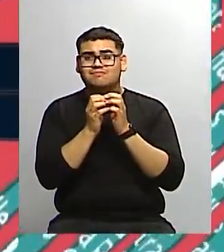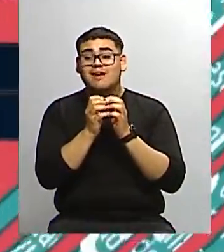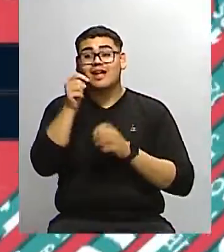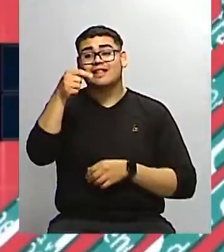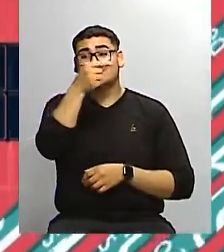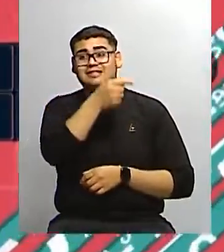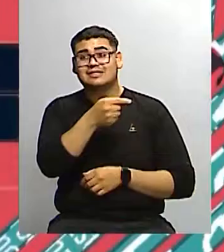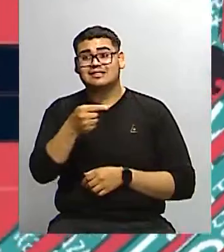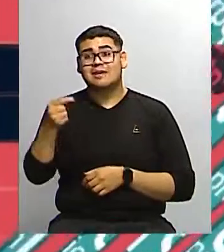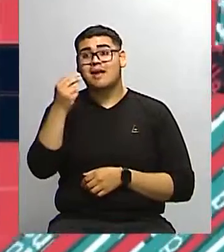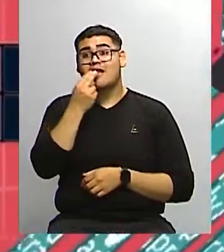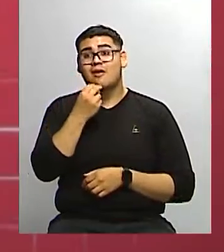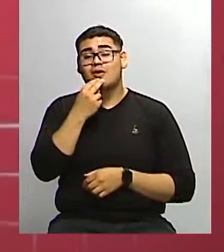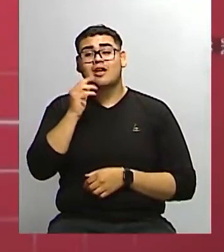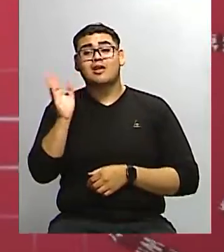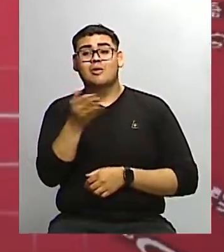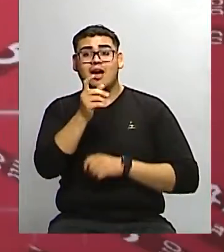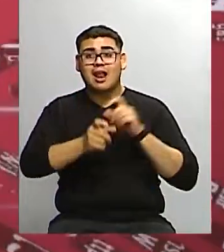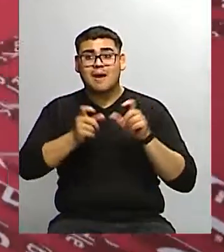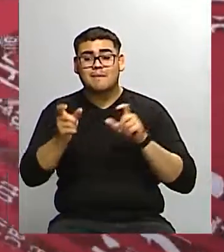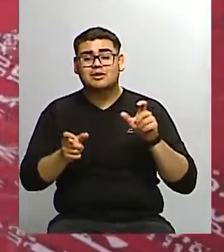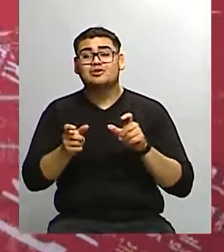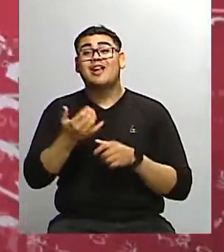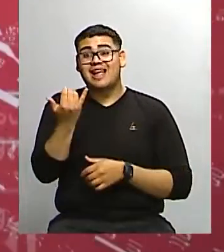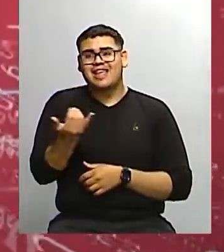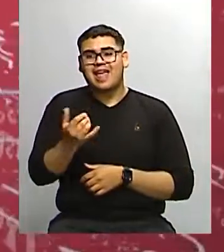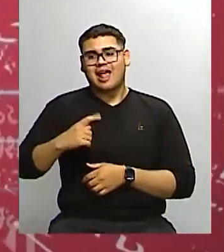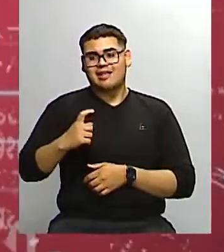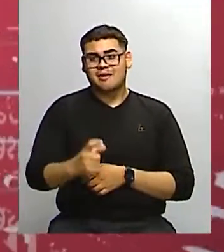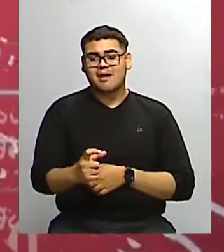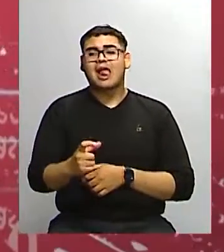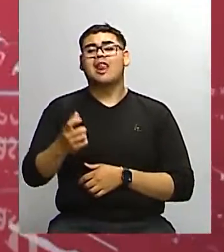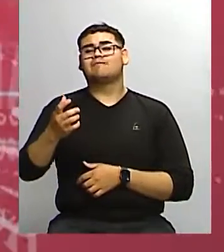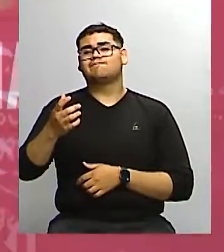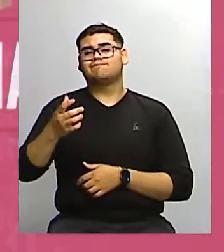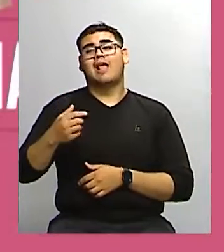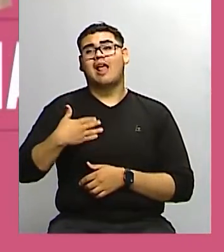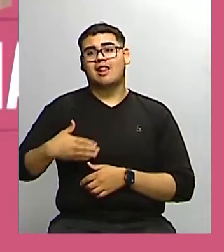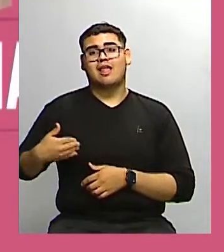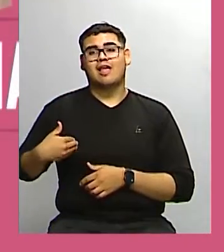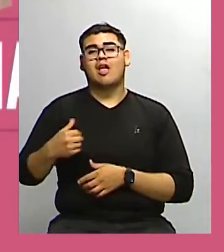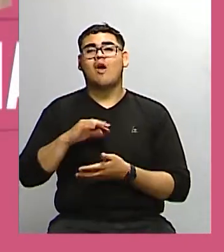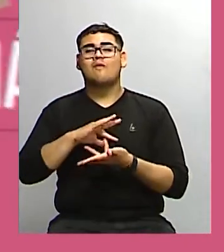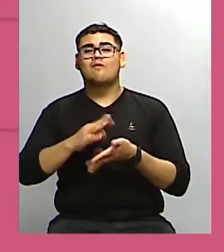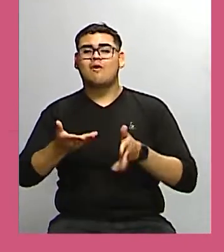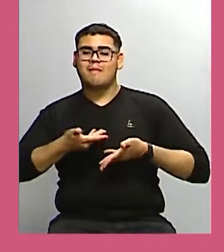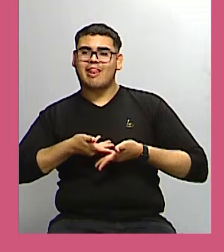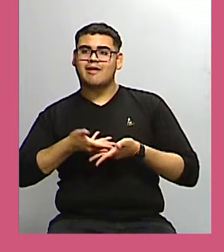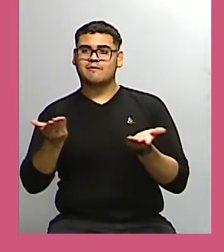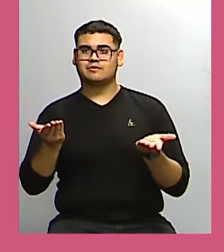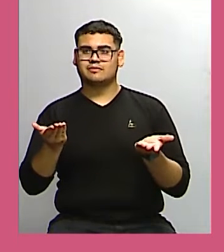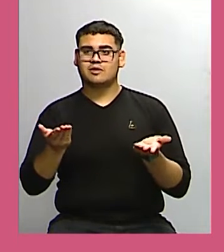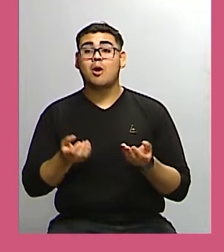Semana Rosa a todas las pacientes que transitan la enfermedad, desde lo social, porque realmente la parte médica